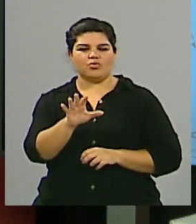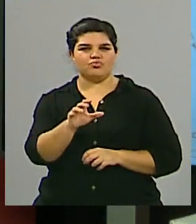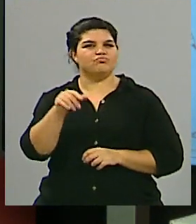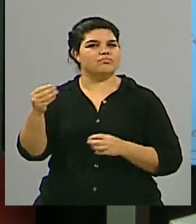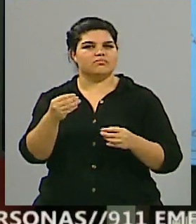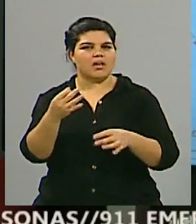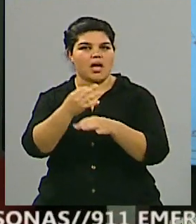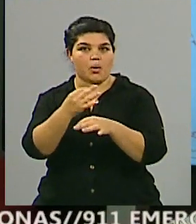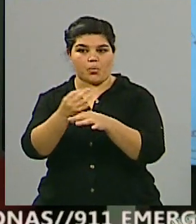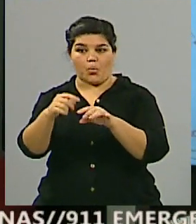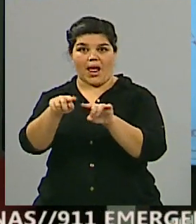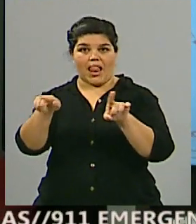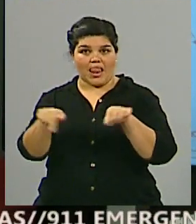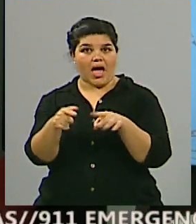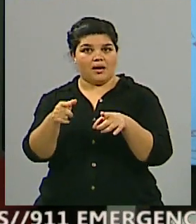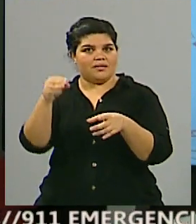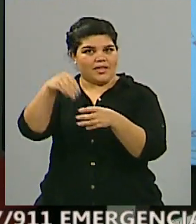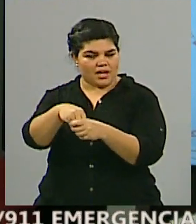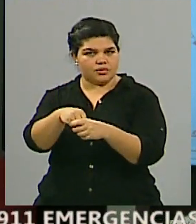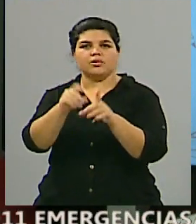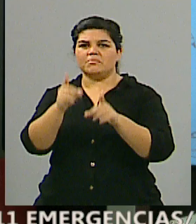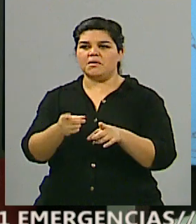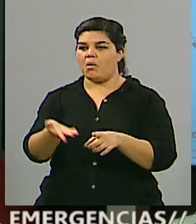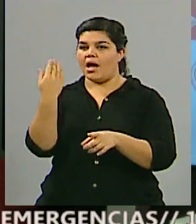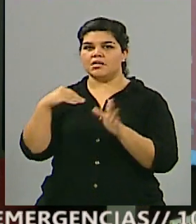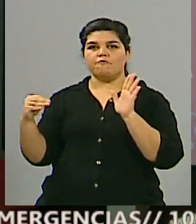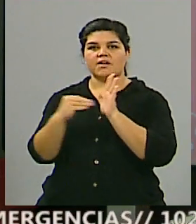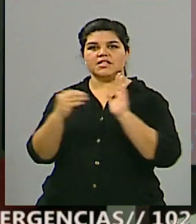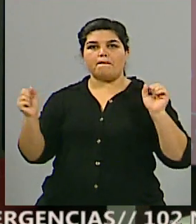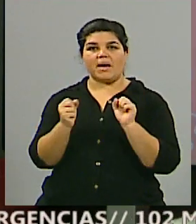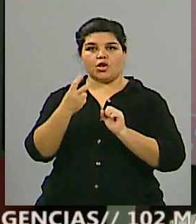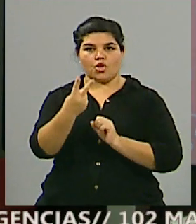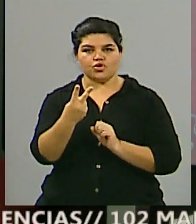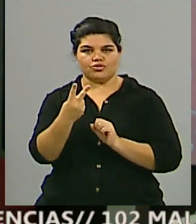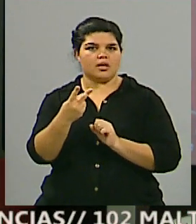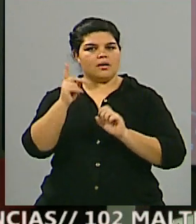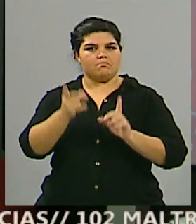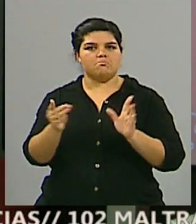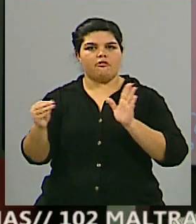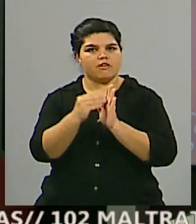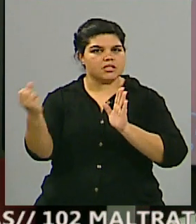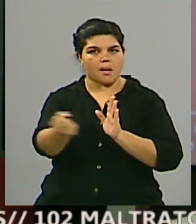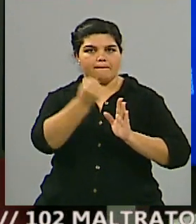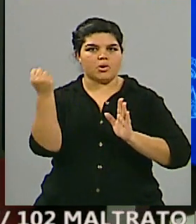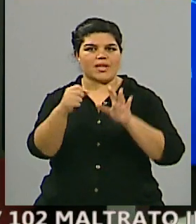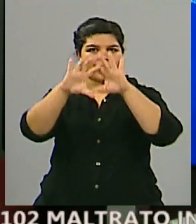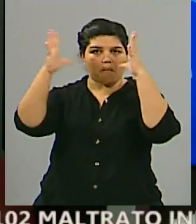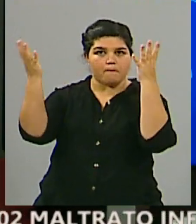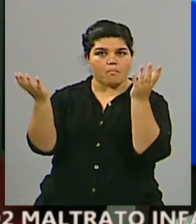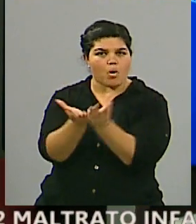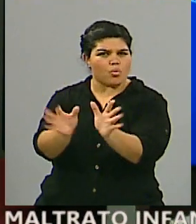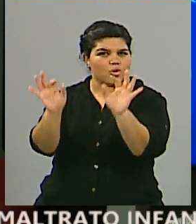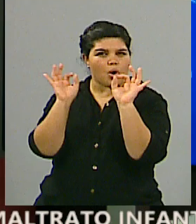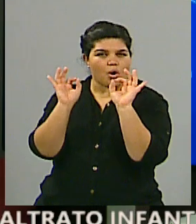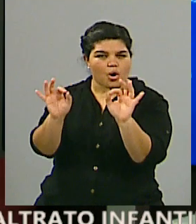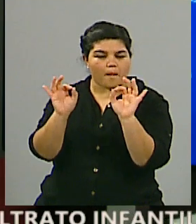ayer fue 2 de mayo y obviamente es un día importante a nivel mundial a partir de esto, ¿no? Porque se conmemora en todo el mundo el